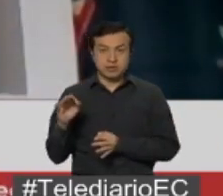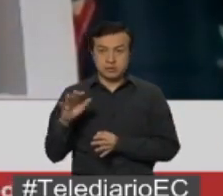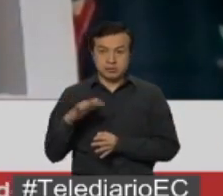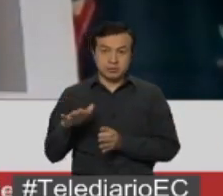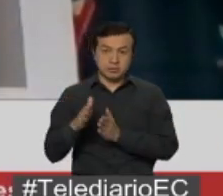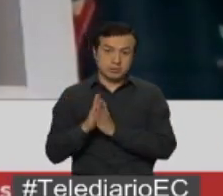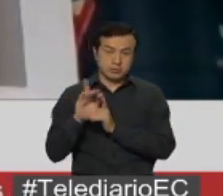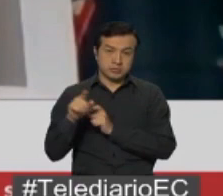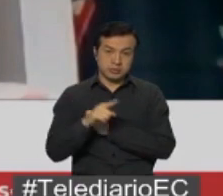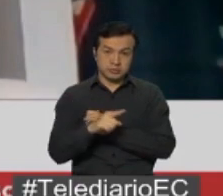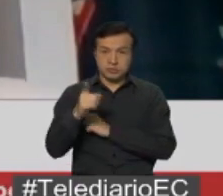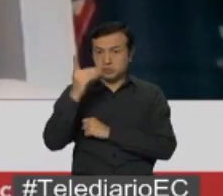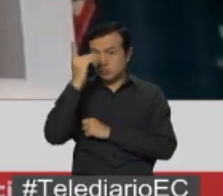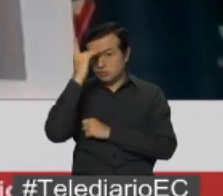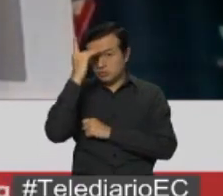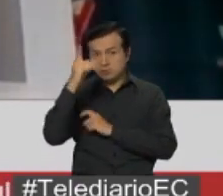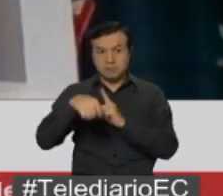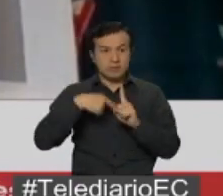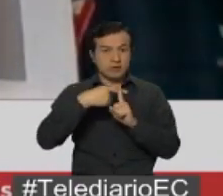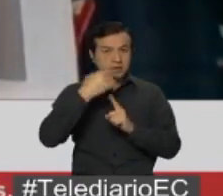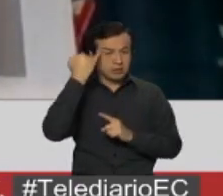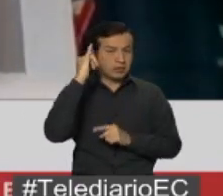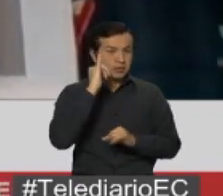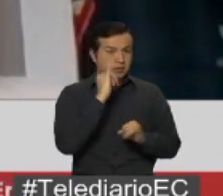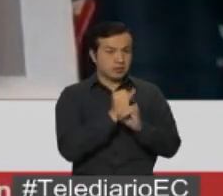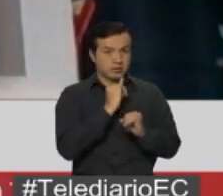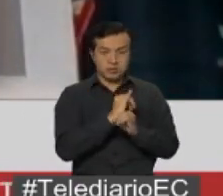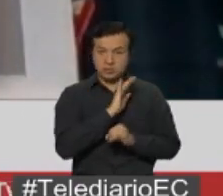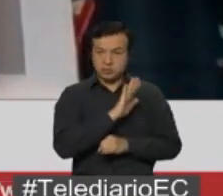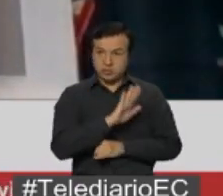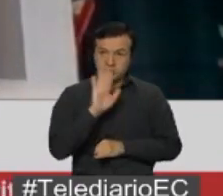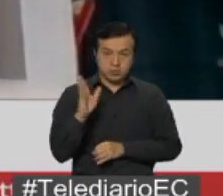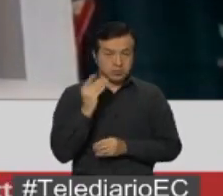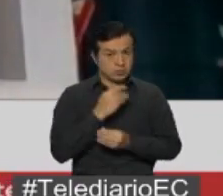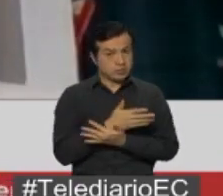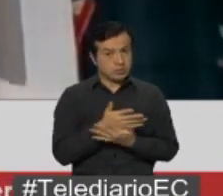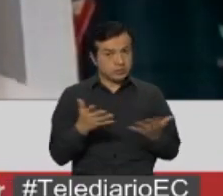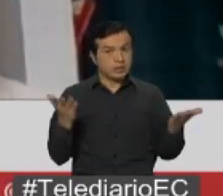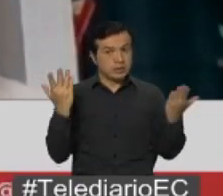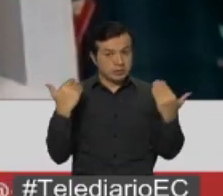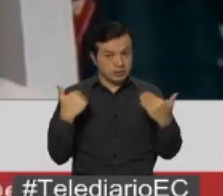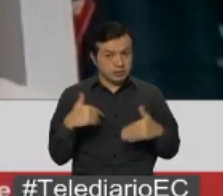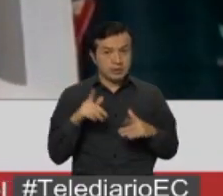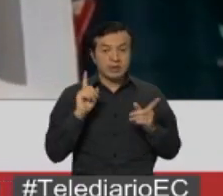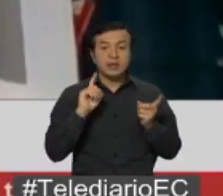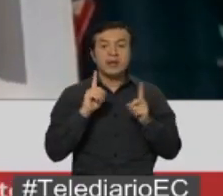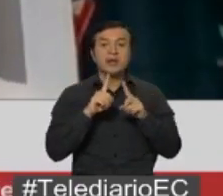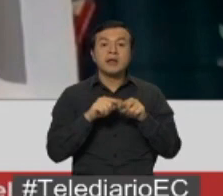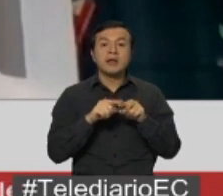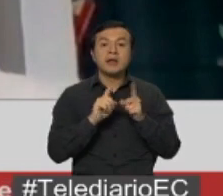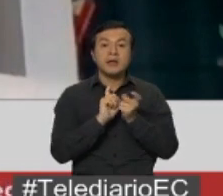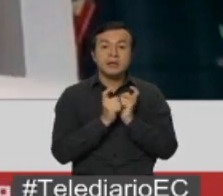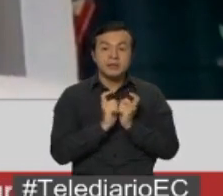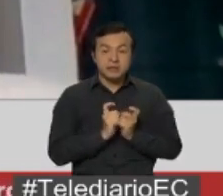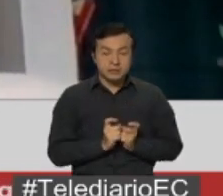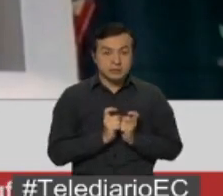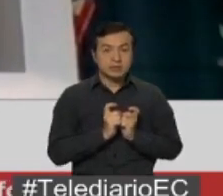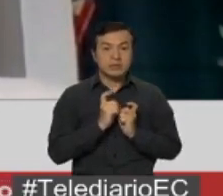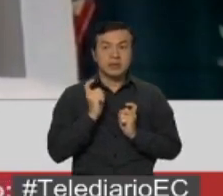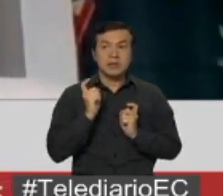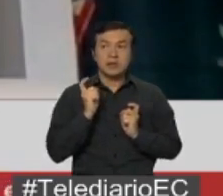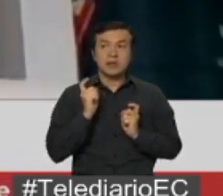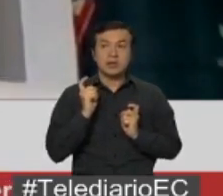petición del deudor como por iniciativa de la entidad por lo tanto este número varía hacia arriba diariamente